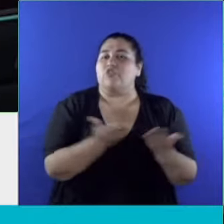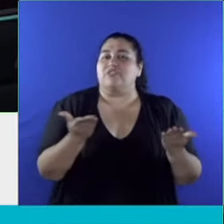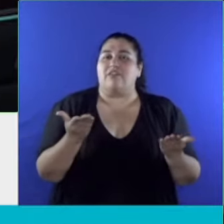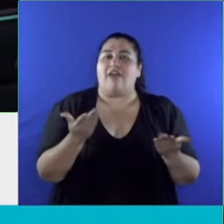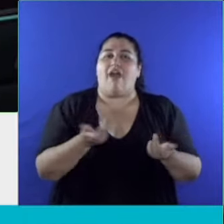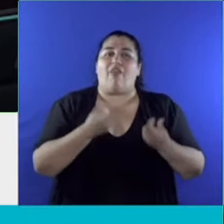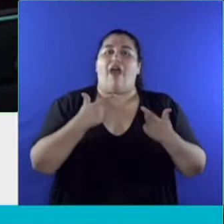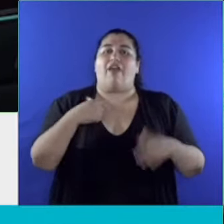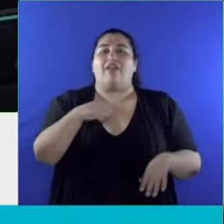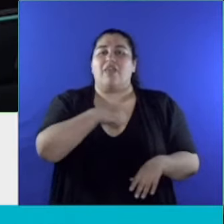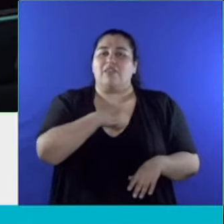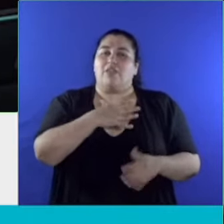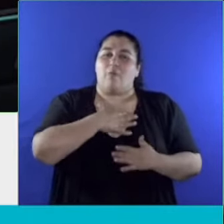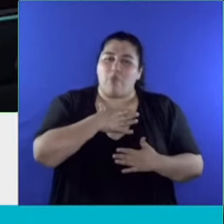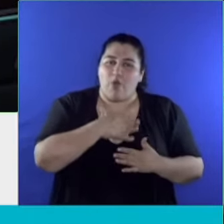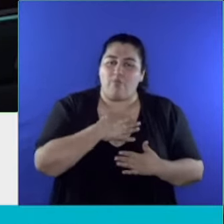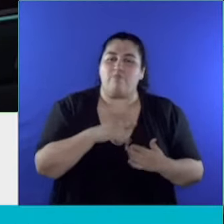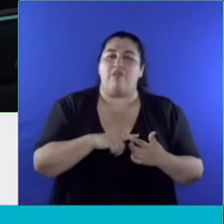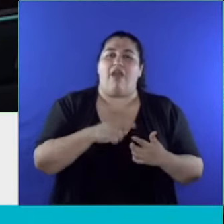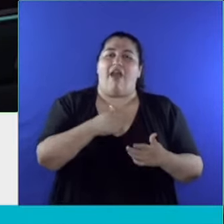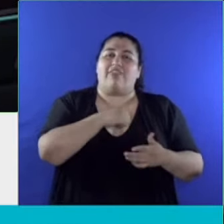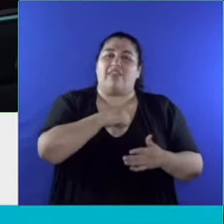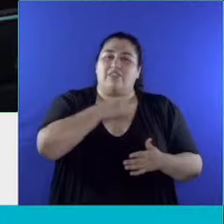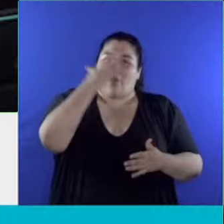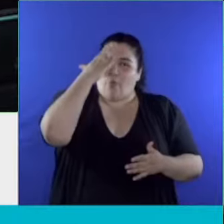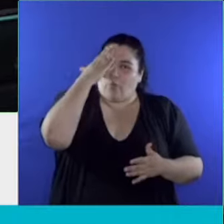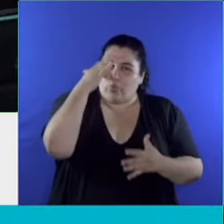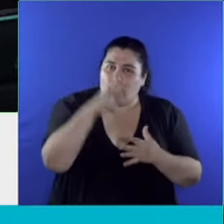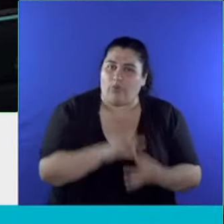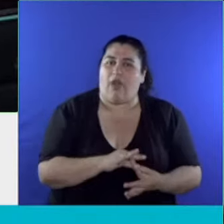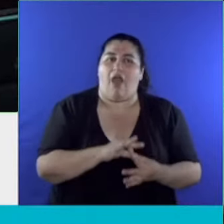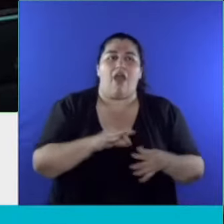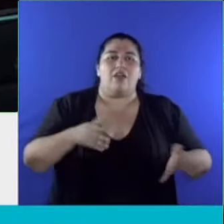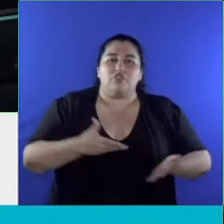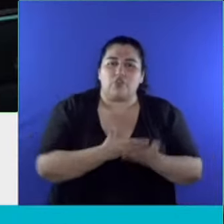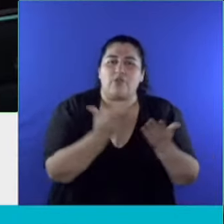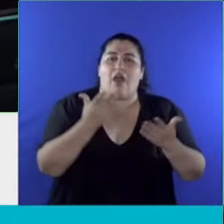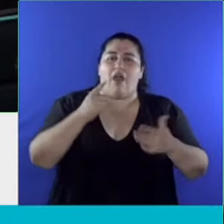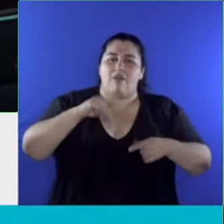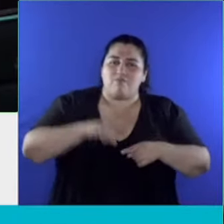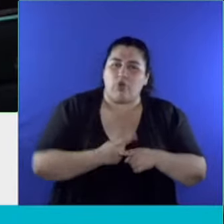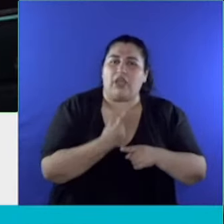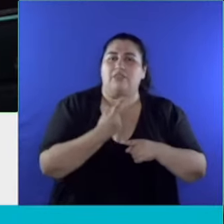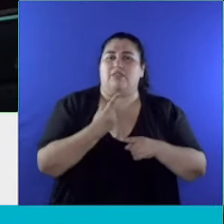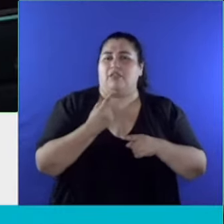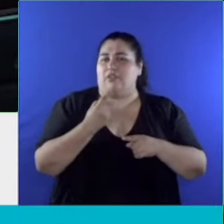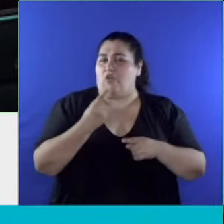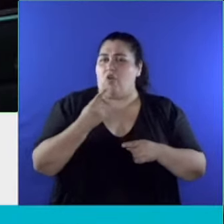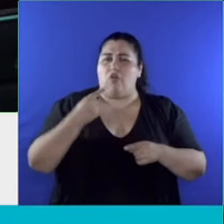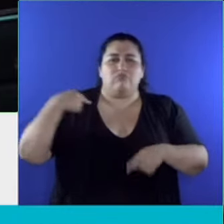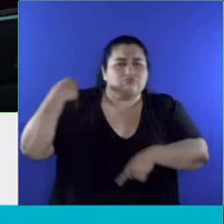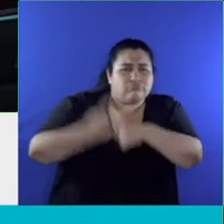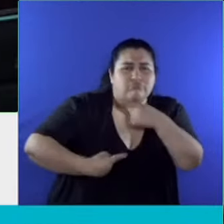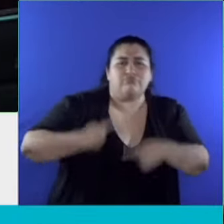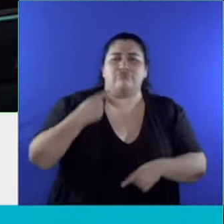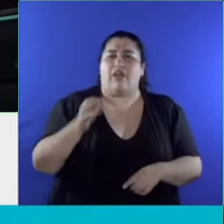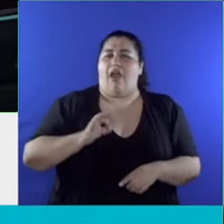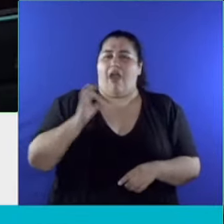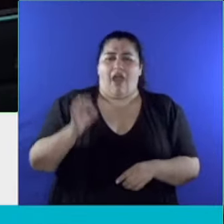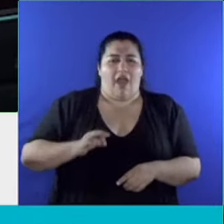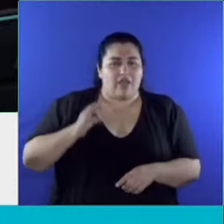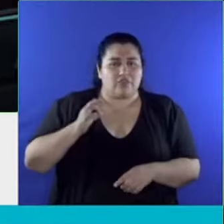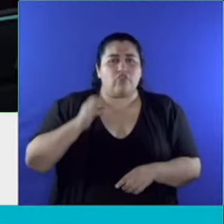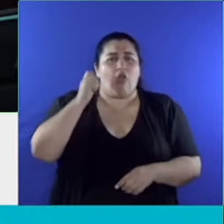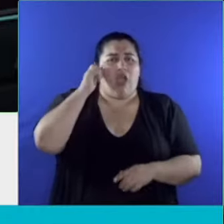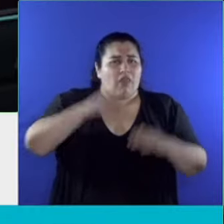identidad propia nos da una identidad cultural ciudadana política trascendental nos hace ver cómo han crecido las